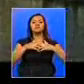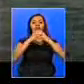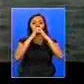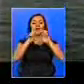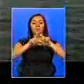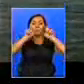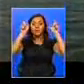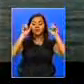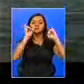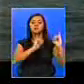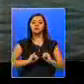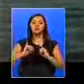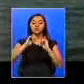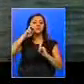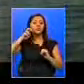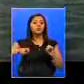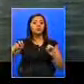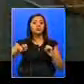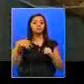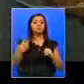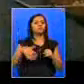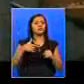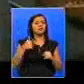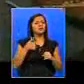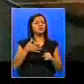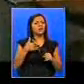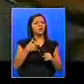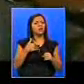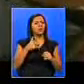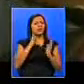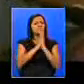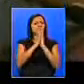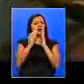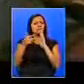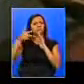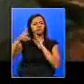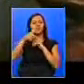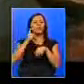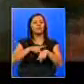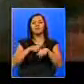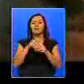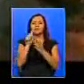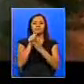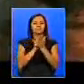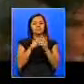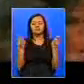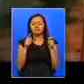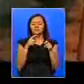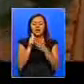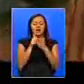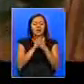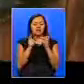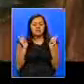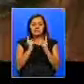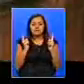para la industria del turismo. Tenemos imágenes de apoyo, no tuve la oportunidad, no me alcanzó el tiempo. La visita a Cuba era mucho